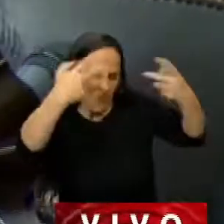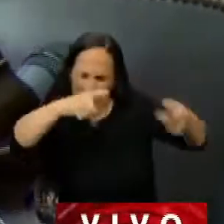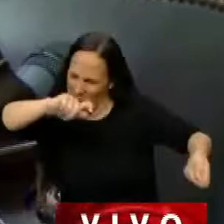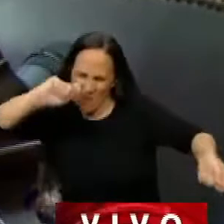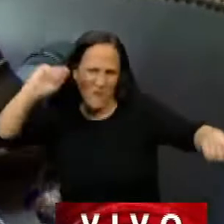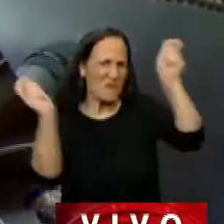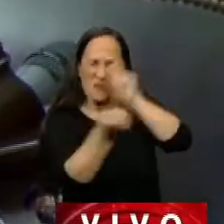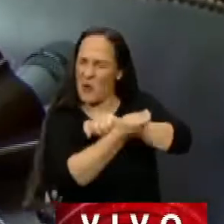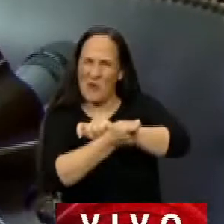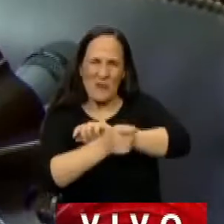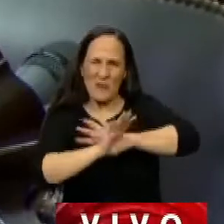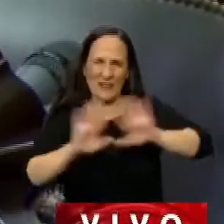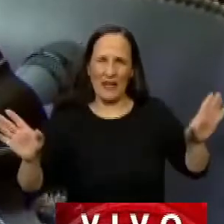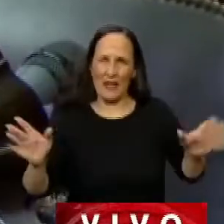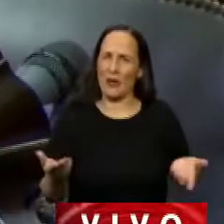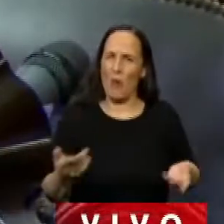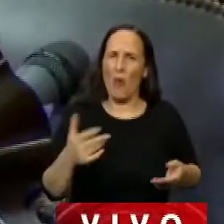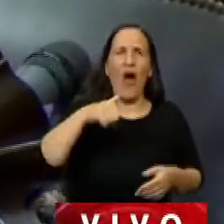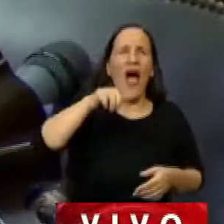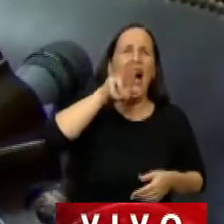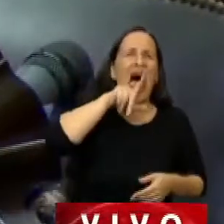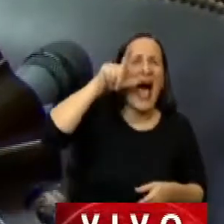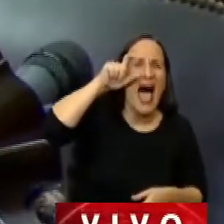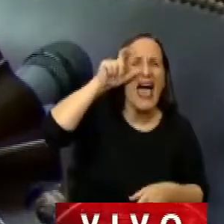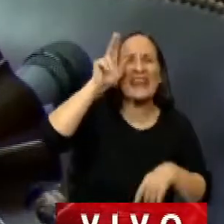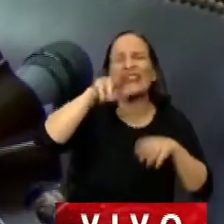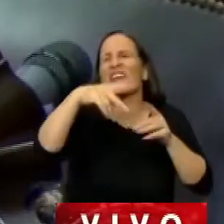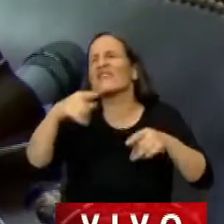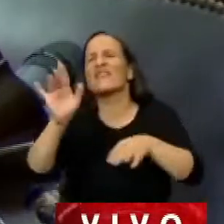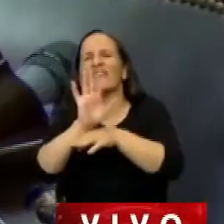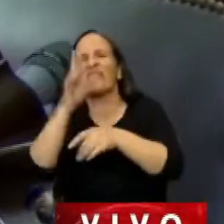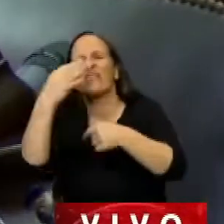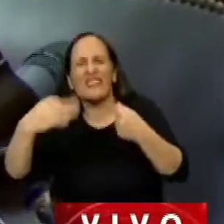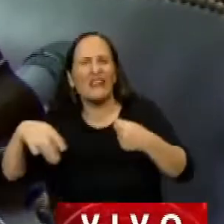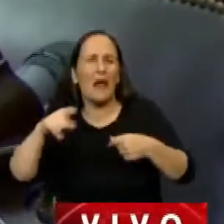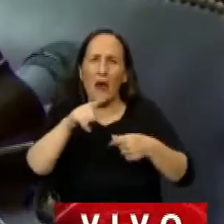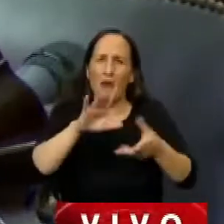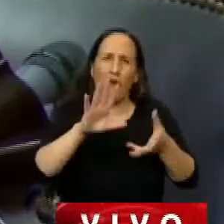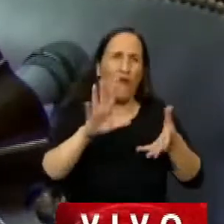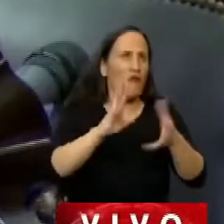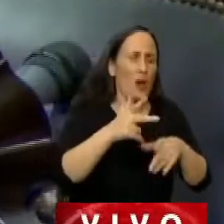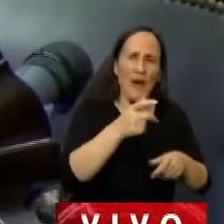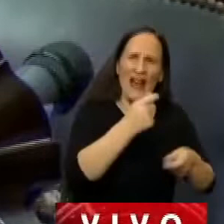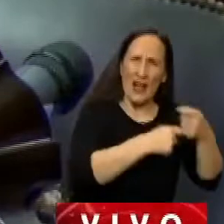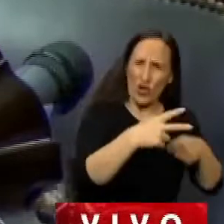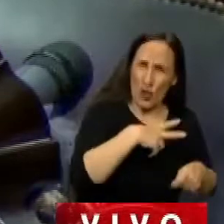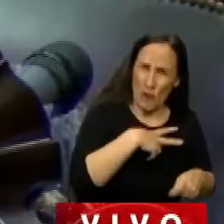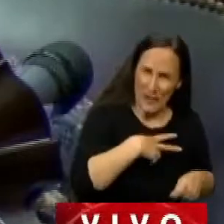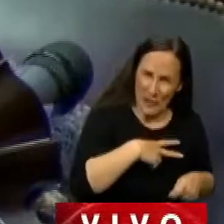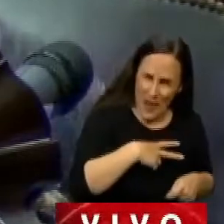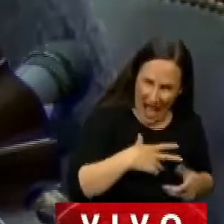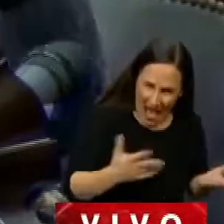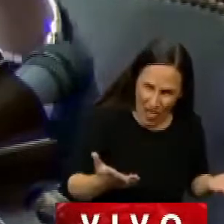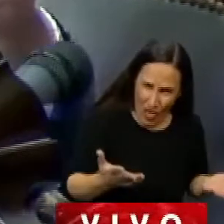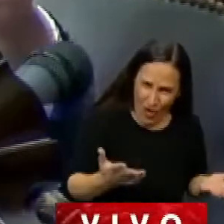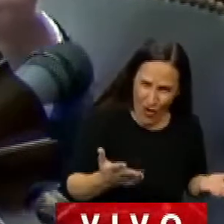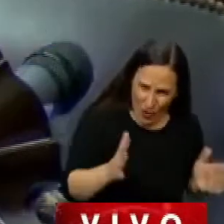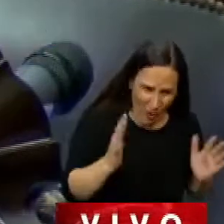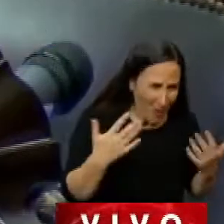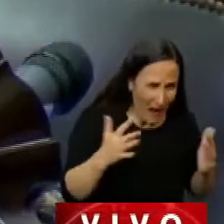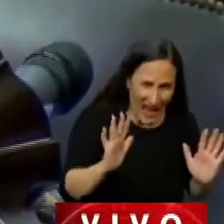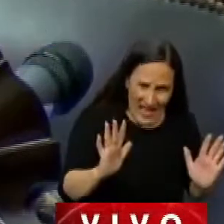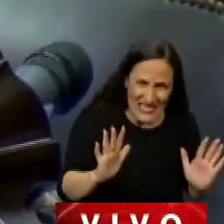pensar estrictamente que el arte se puede desenvolver en el ámbito de los negocios privados y someter, por lo tanto,